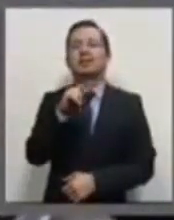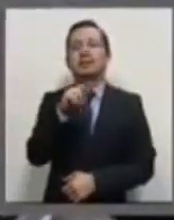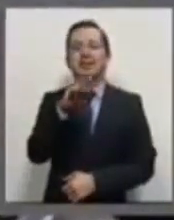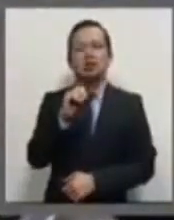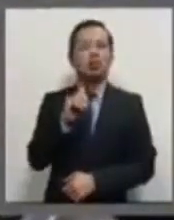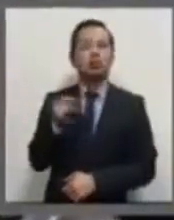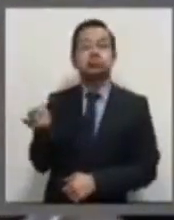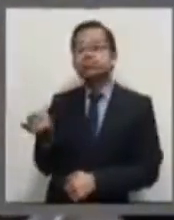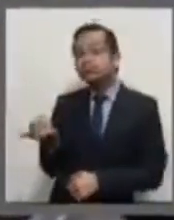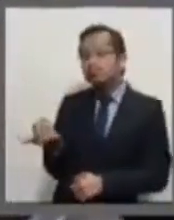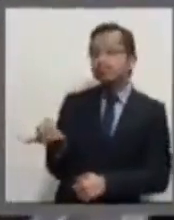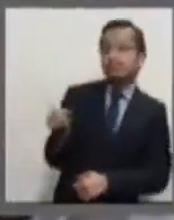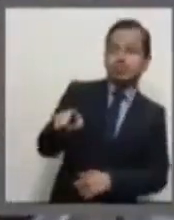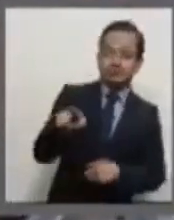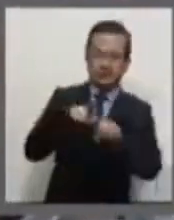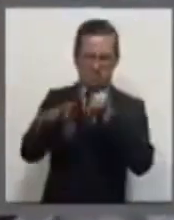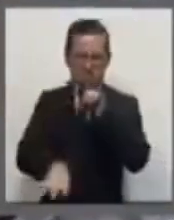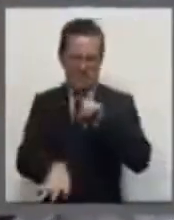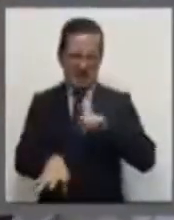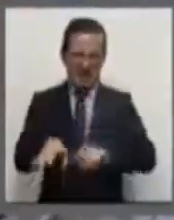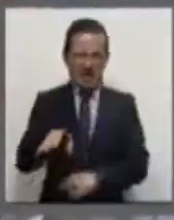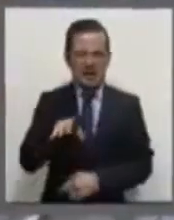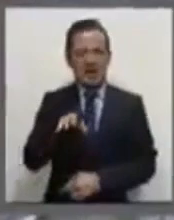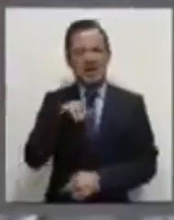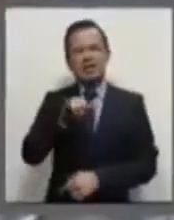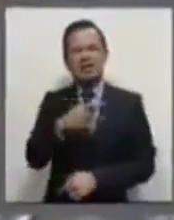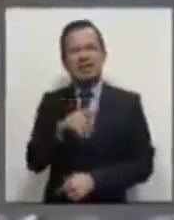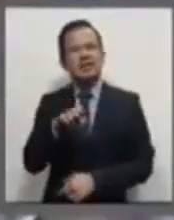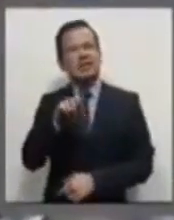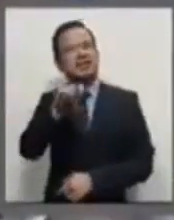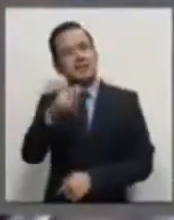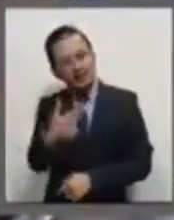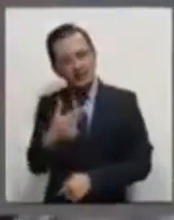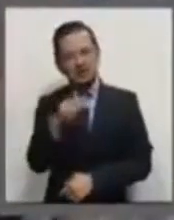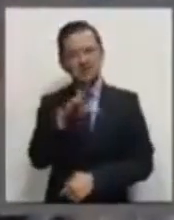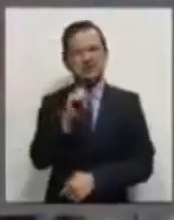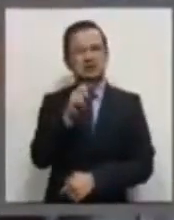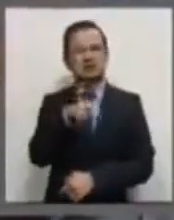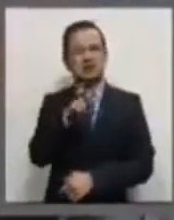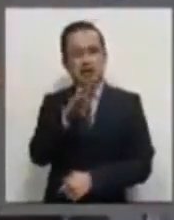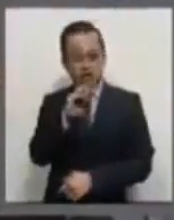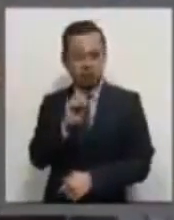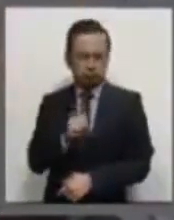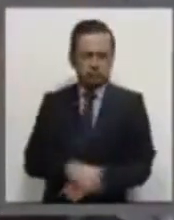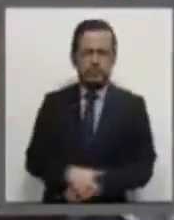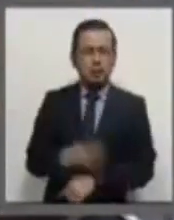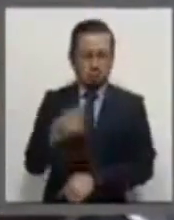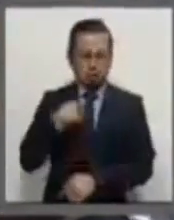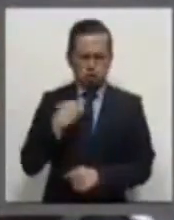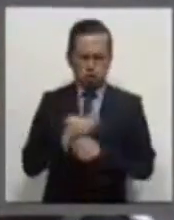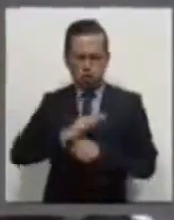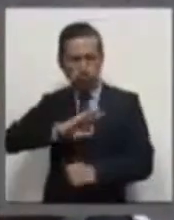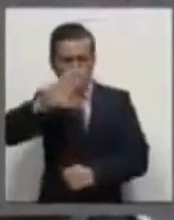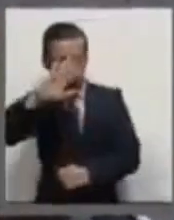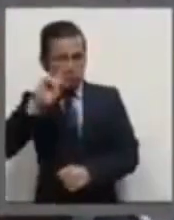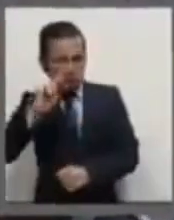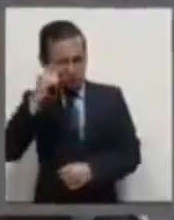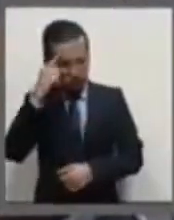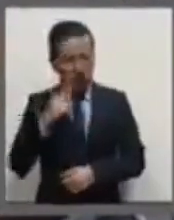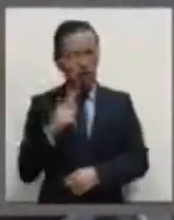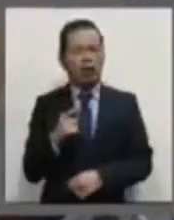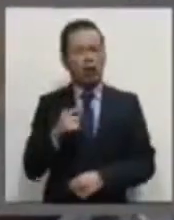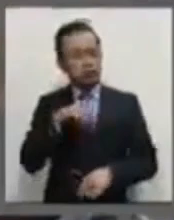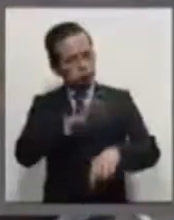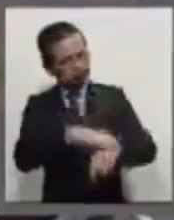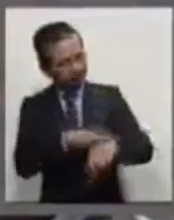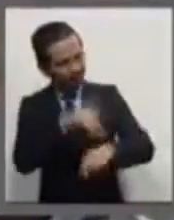punto por el que pedí la palabra fue para hacer un reconocimiento al gobierno de México y al Ejecutivo